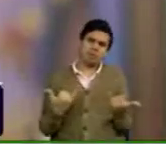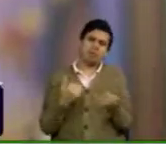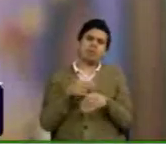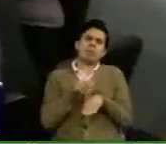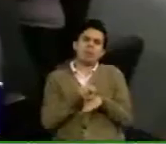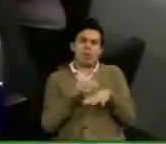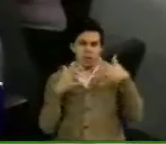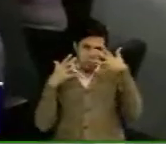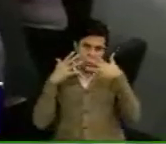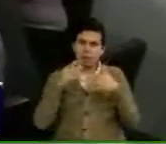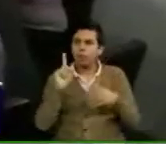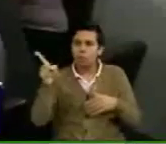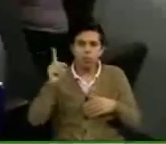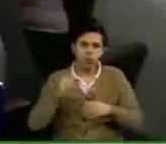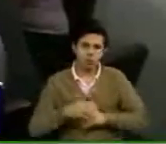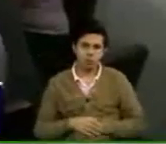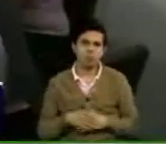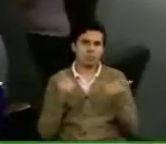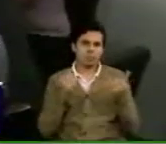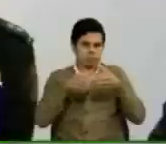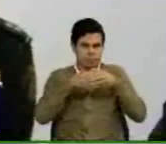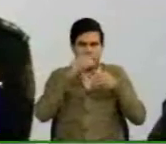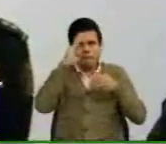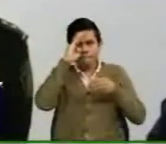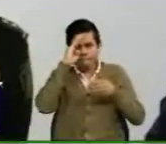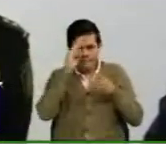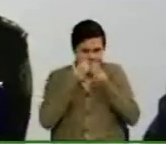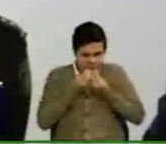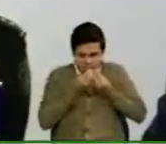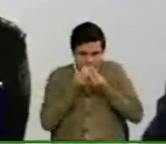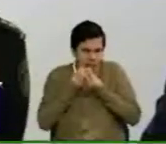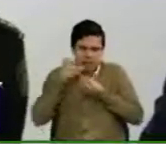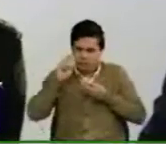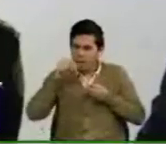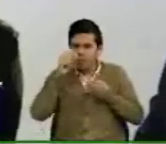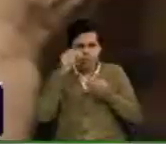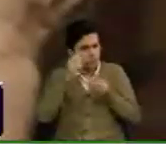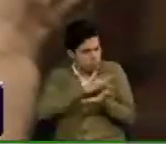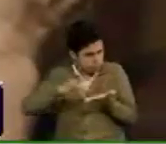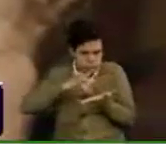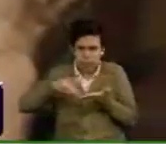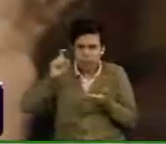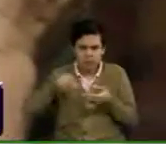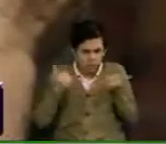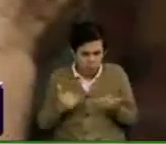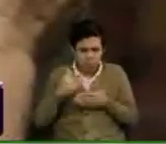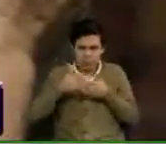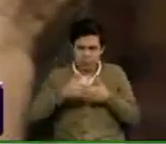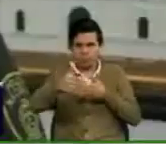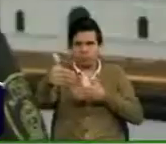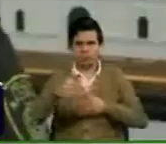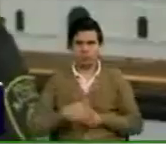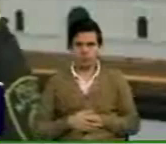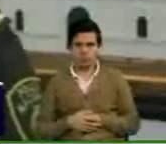estado. Esta denuncia llevó a que las autoridades tomaran medidas extremas que serán adoptadas desde el día de hoy. Iniciar